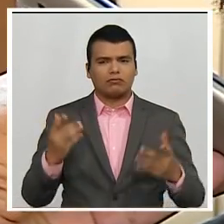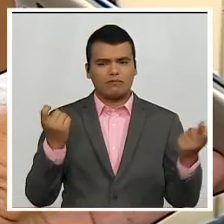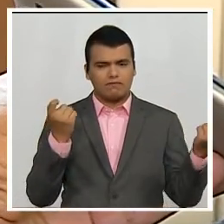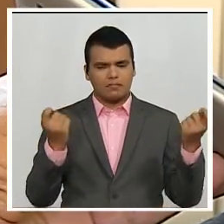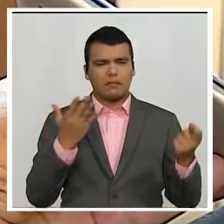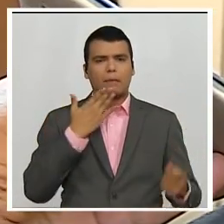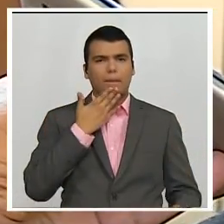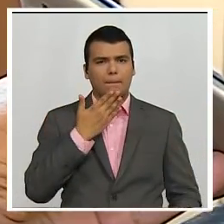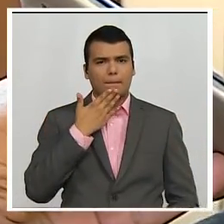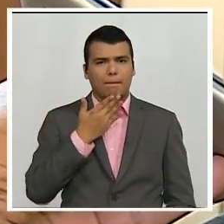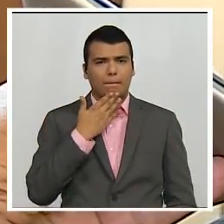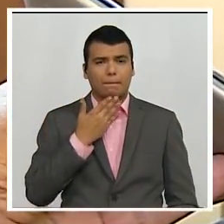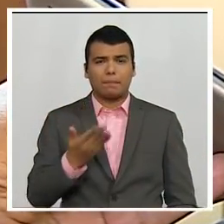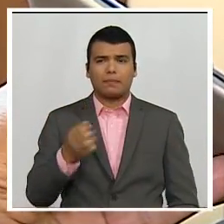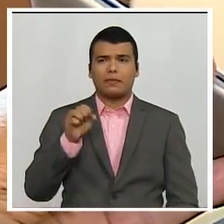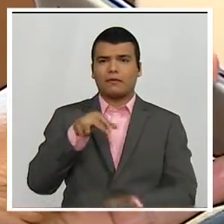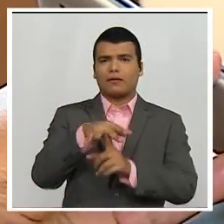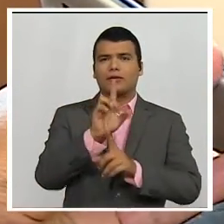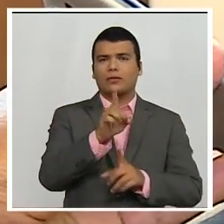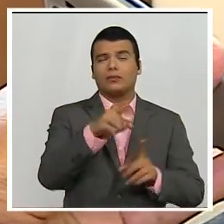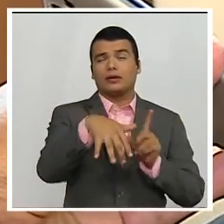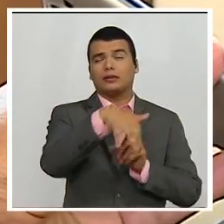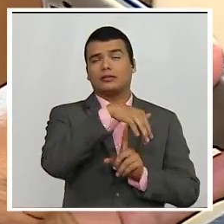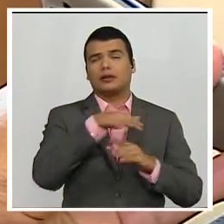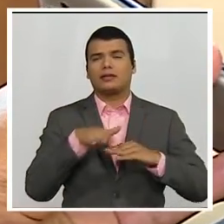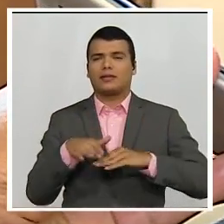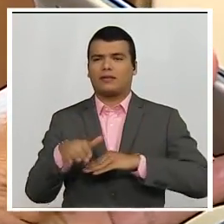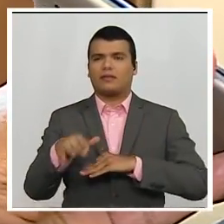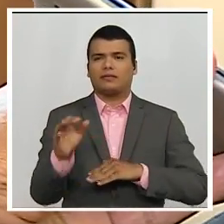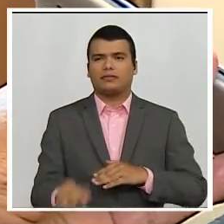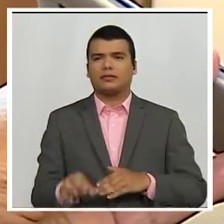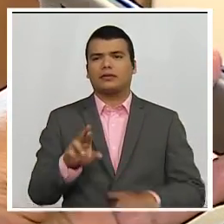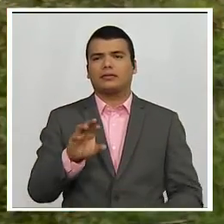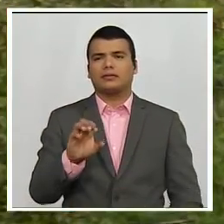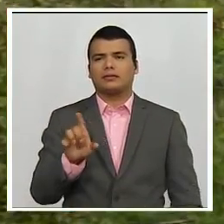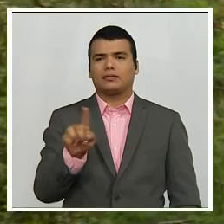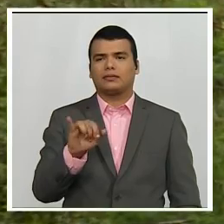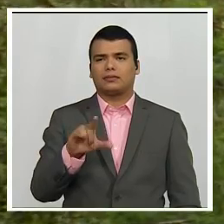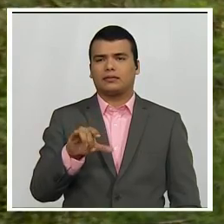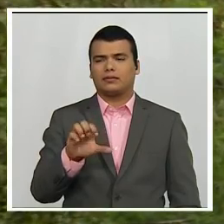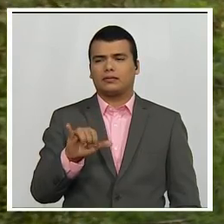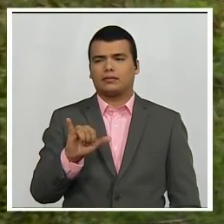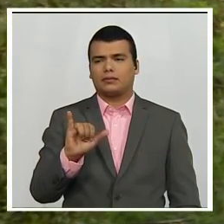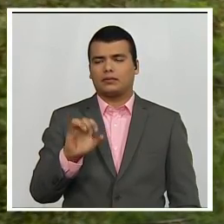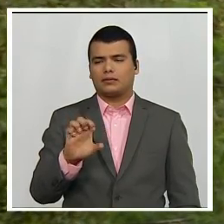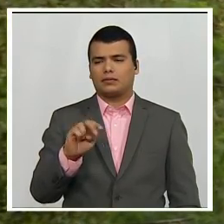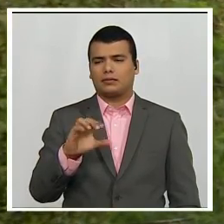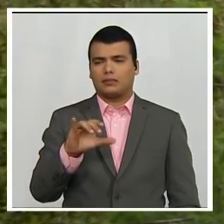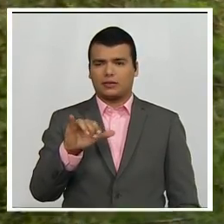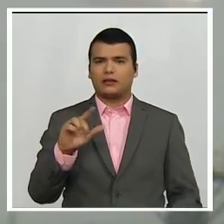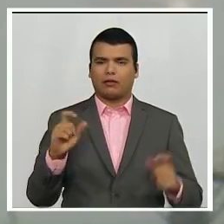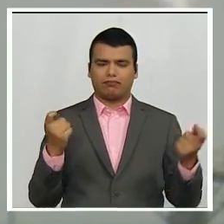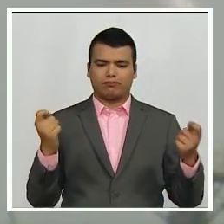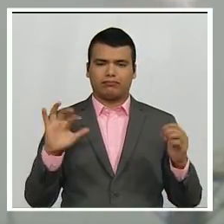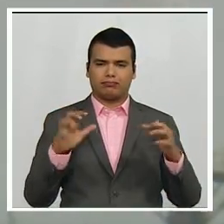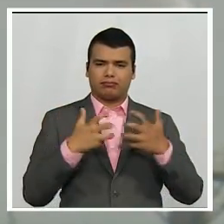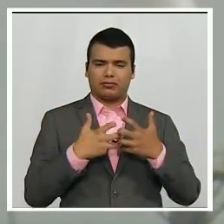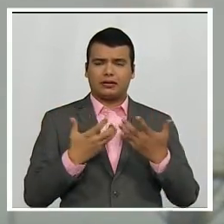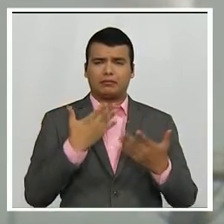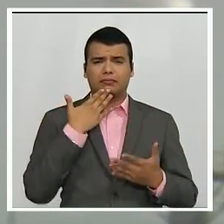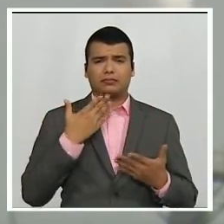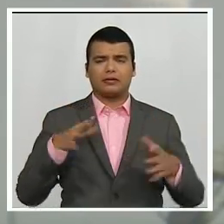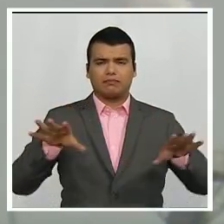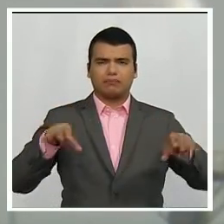los efectos del cambio climático lo que se llama resiliencia y mitigación que es decir disminuir la cantidad de emisiones